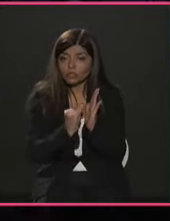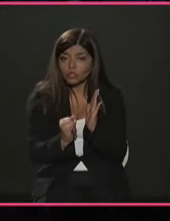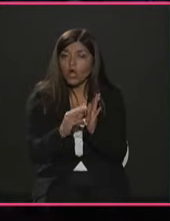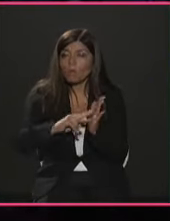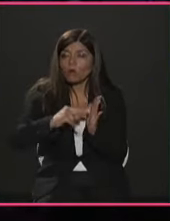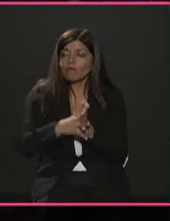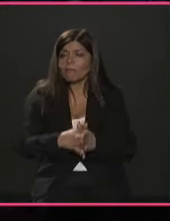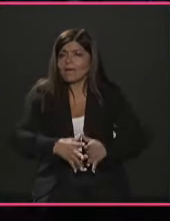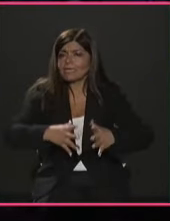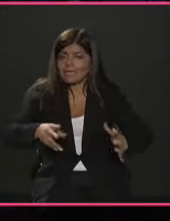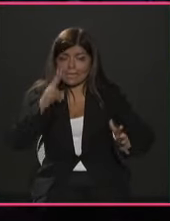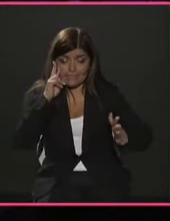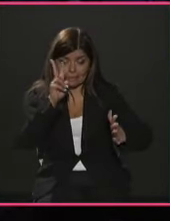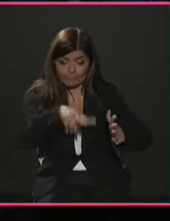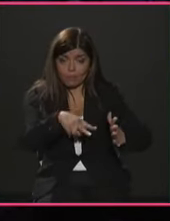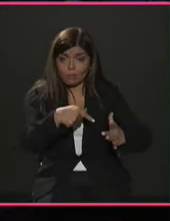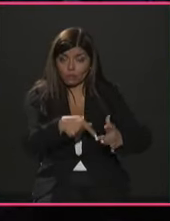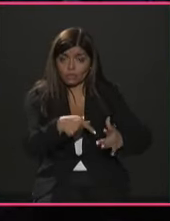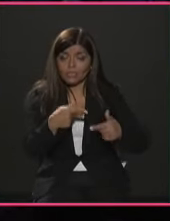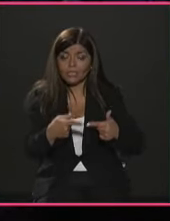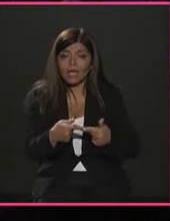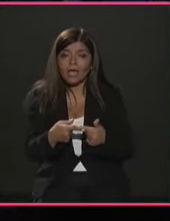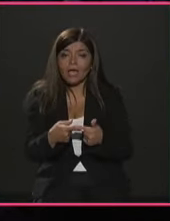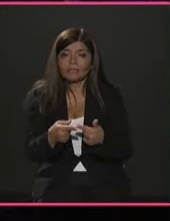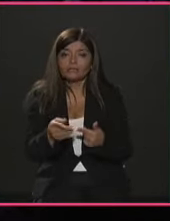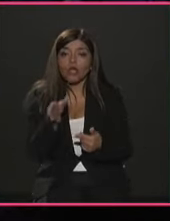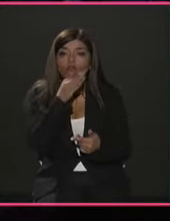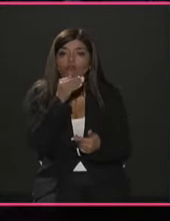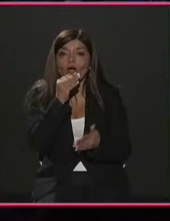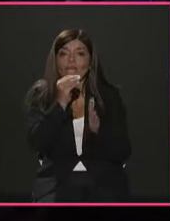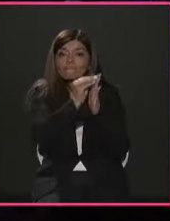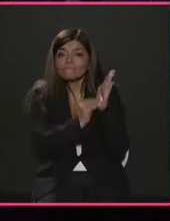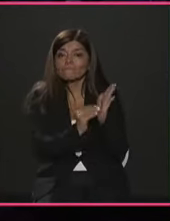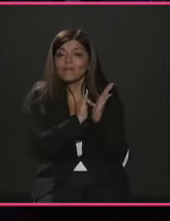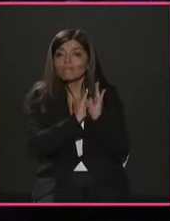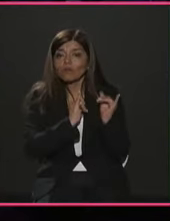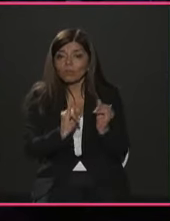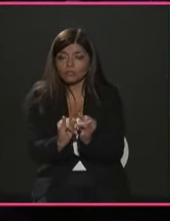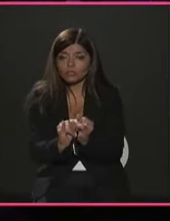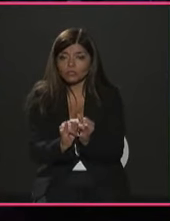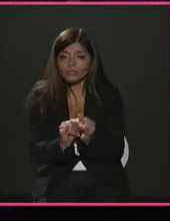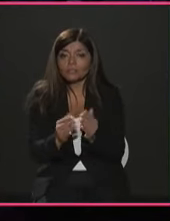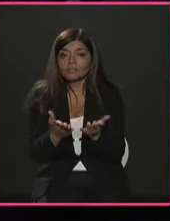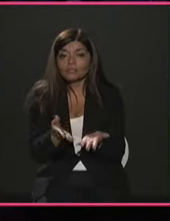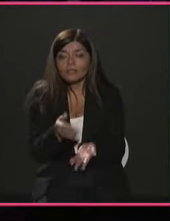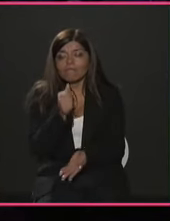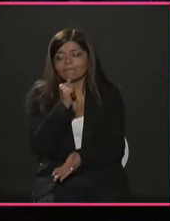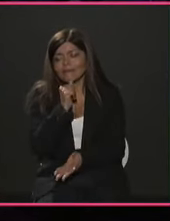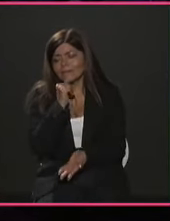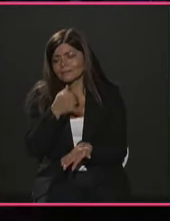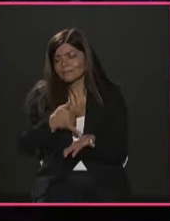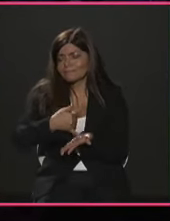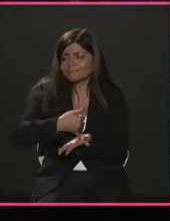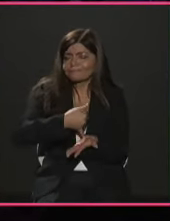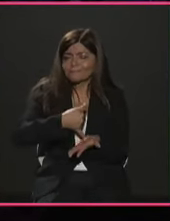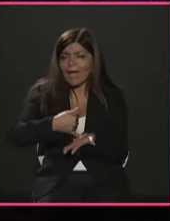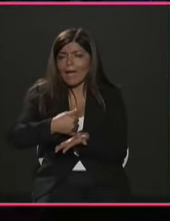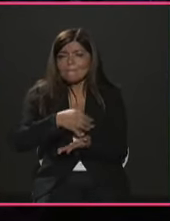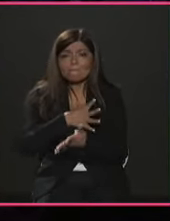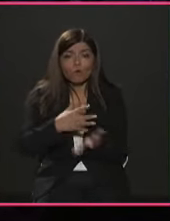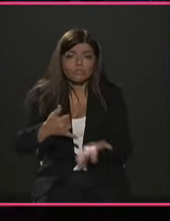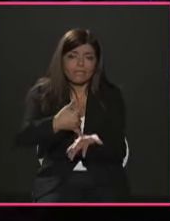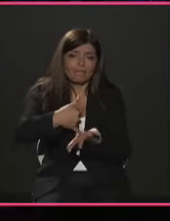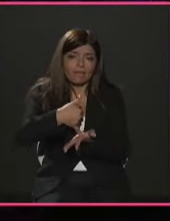problema muy grande aquí que no se compartan los datos entonces hay una gran carencia un gran